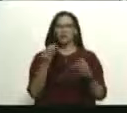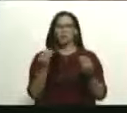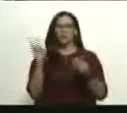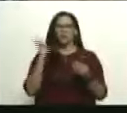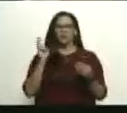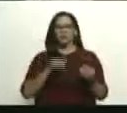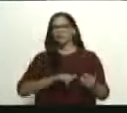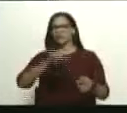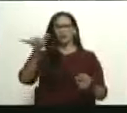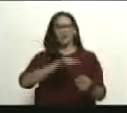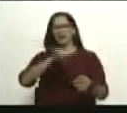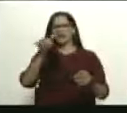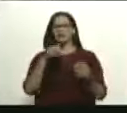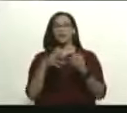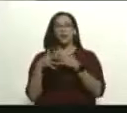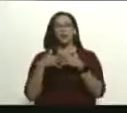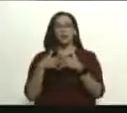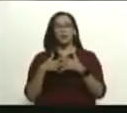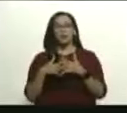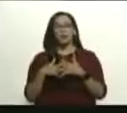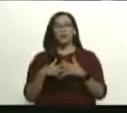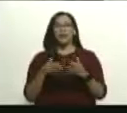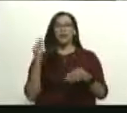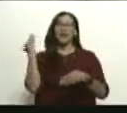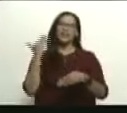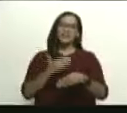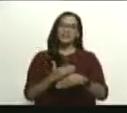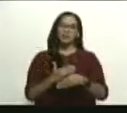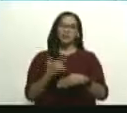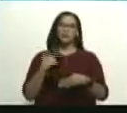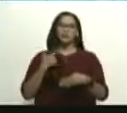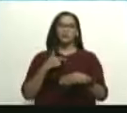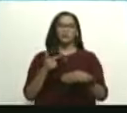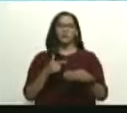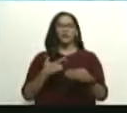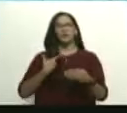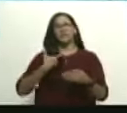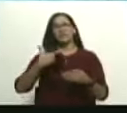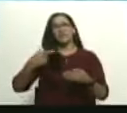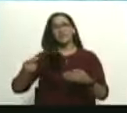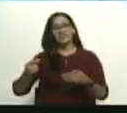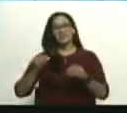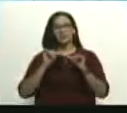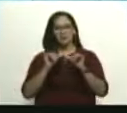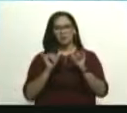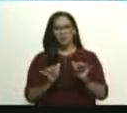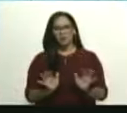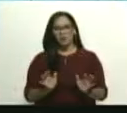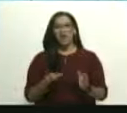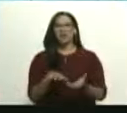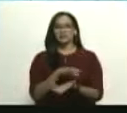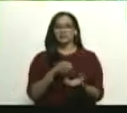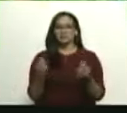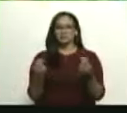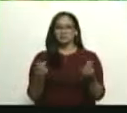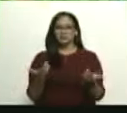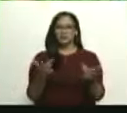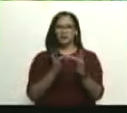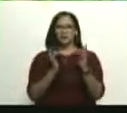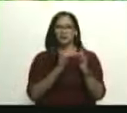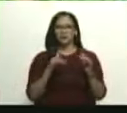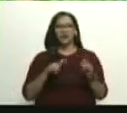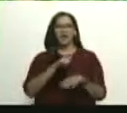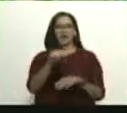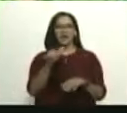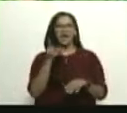venezolanos aquí directamente a Estados Unidos, y con las sanciones tuvieron que retirarse por ellos mismos. O sea, incluso les afectó muchísimo más el tema de la conexión aérea